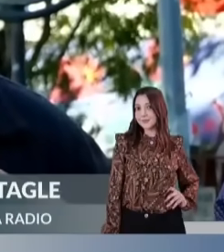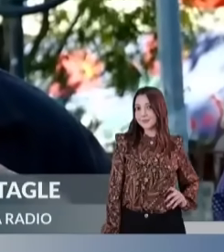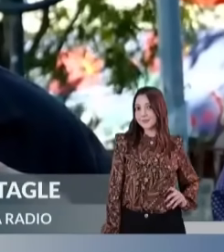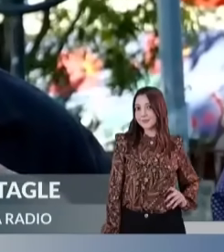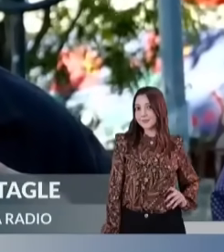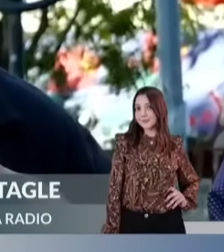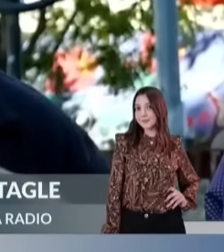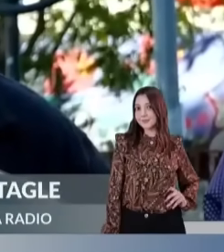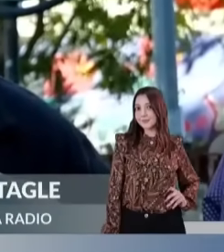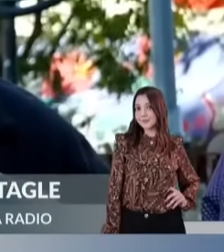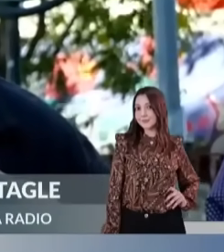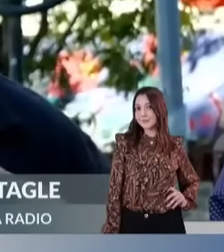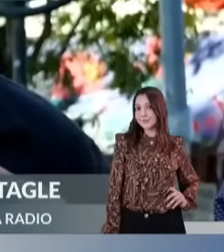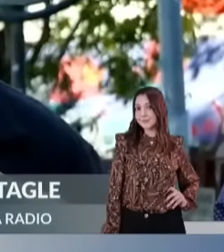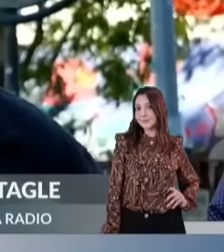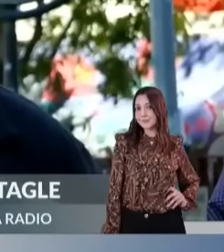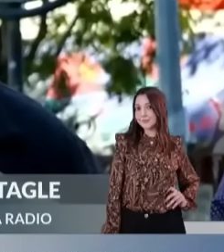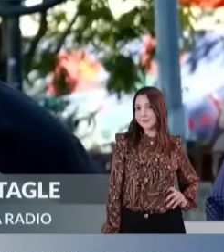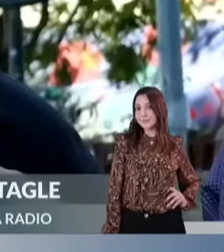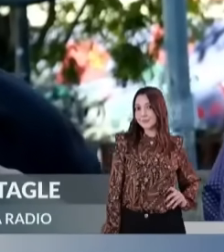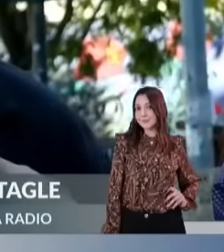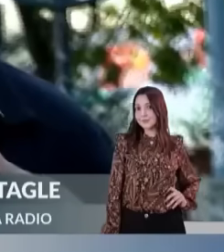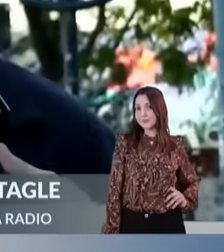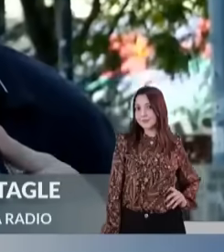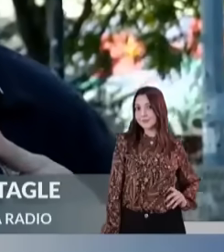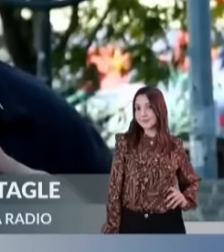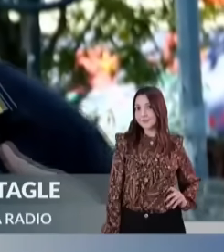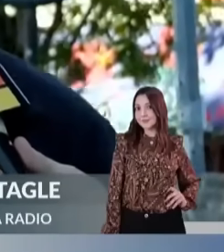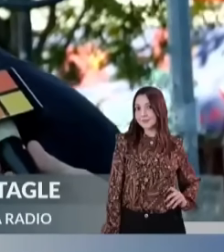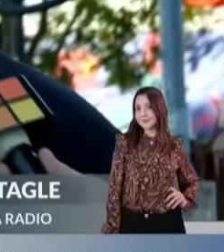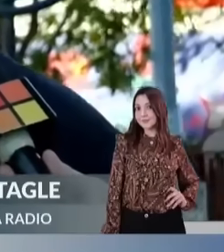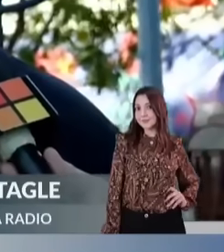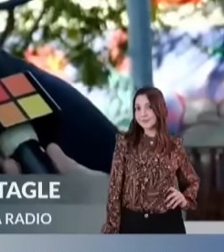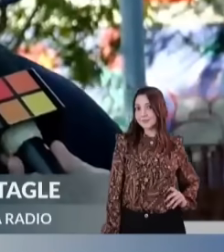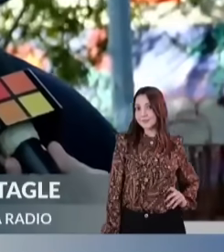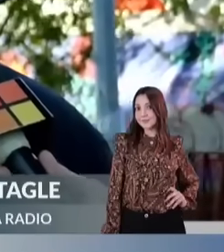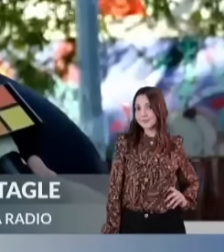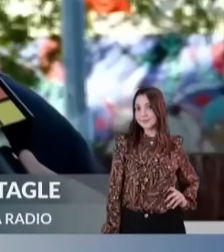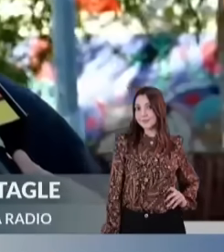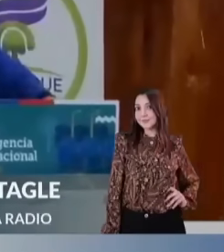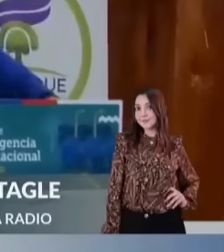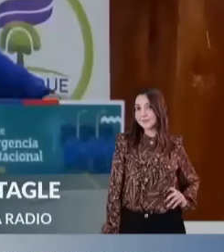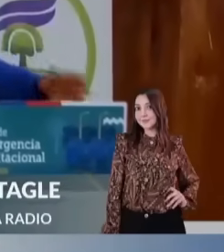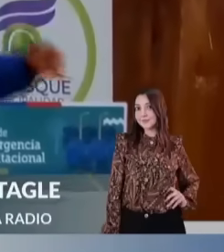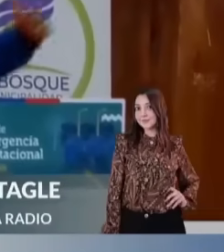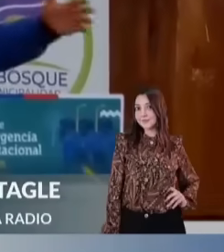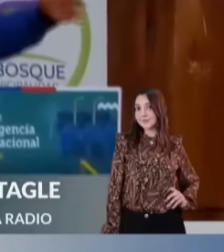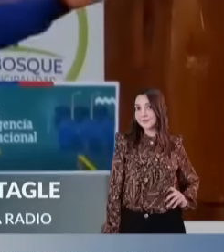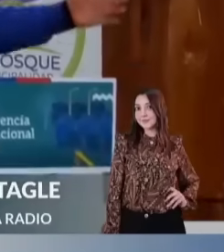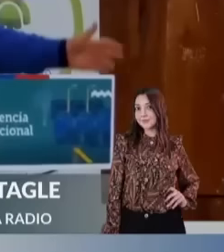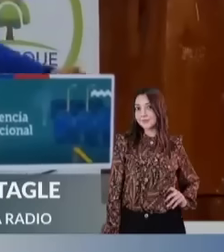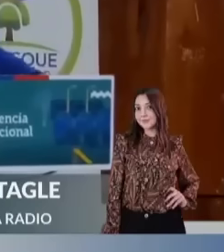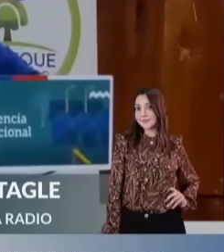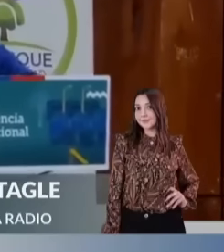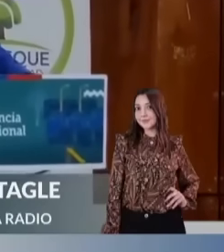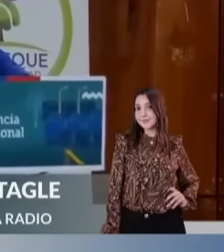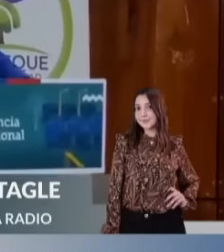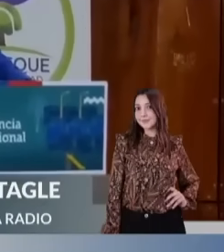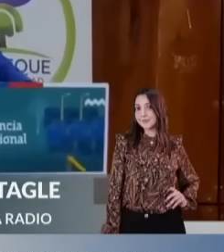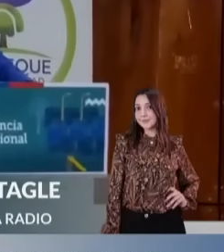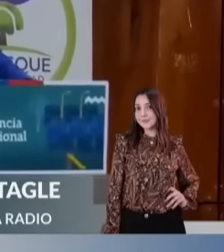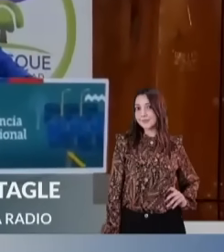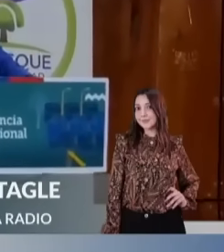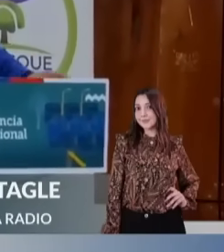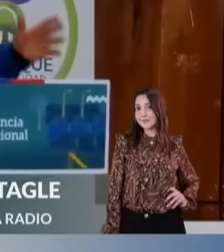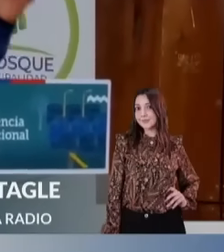Yo sé que se va en unos meses más, pero es evidente que no hizo su trabajo y no lo hizo. Yo creo que hubo flojera nomás,